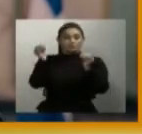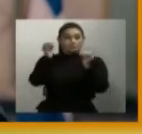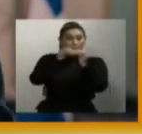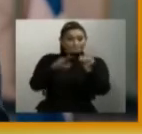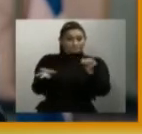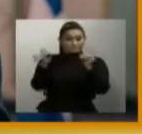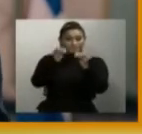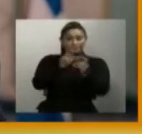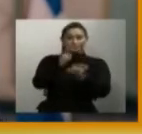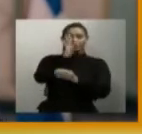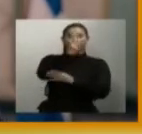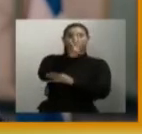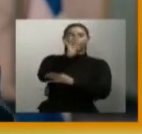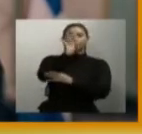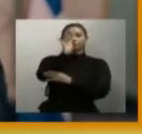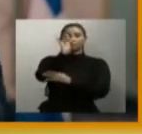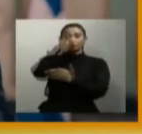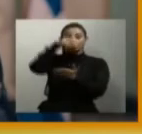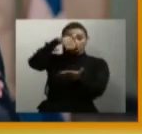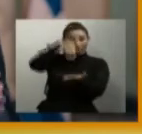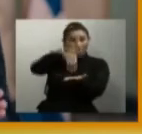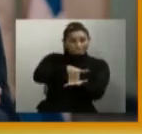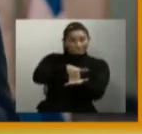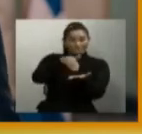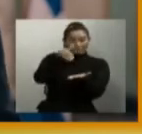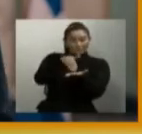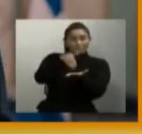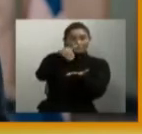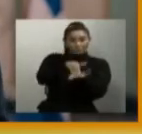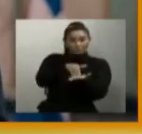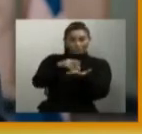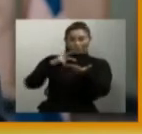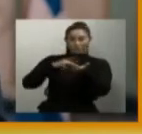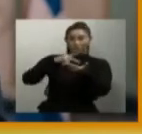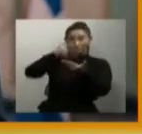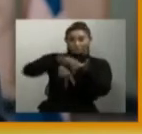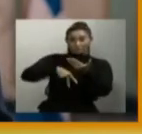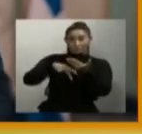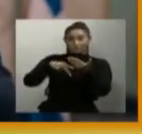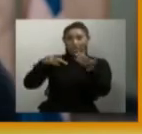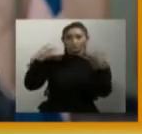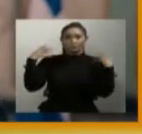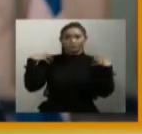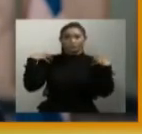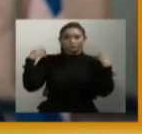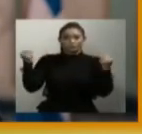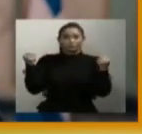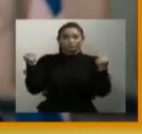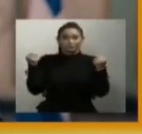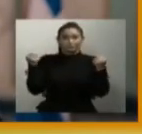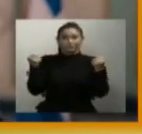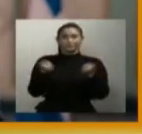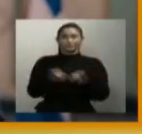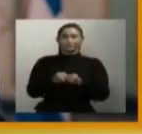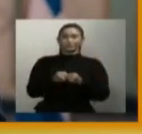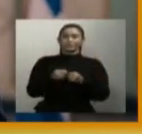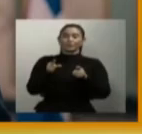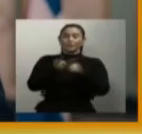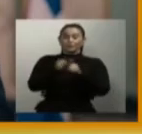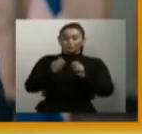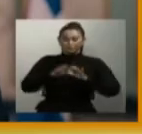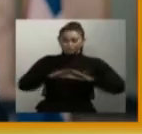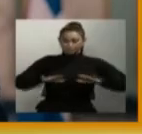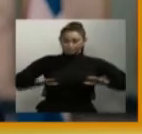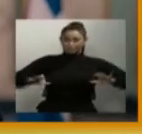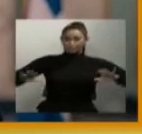mensuales por el asunto del subsidio a la gasolina pero usan gas o sea que en definitiva ni siquiera emplean ese dinero